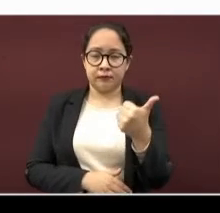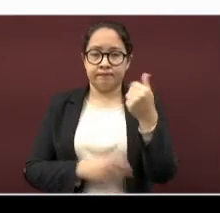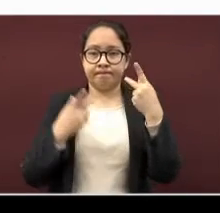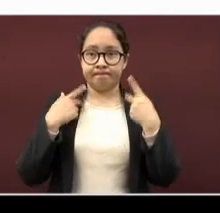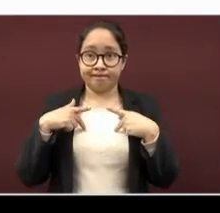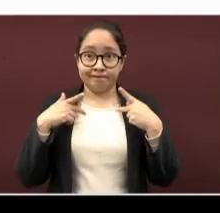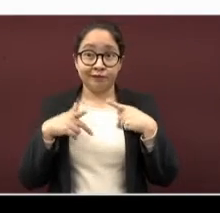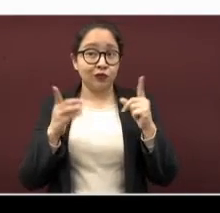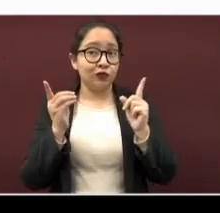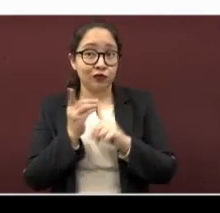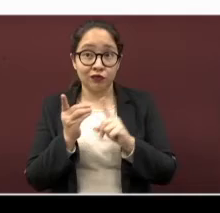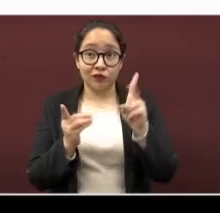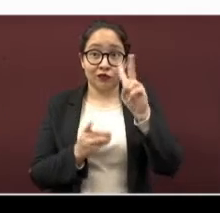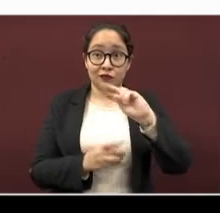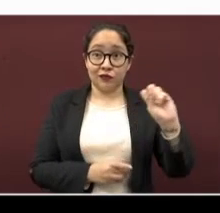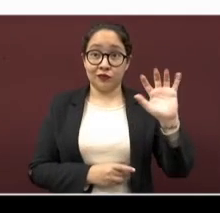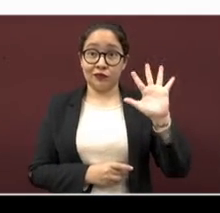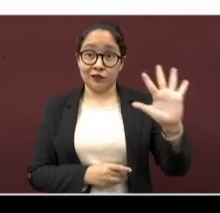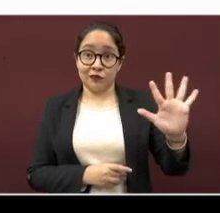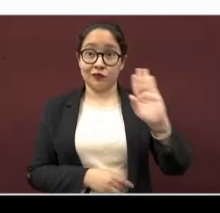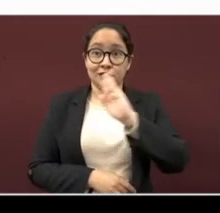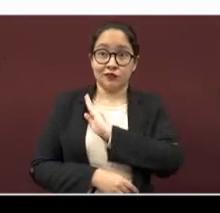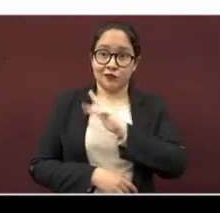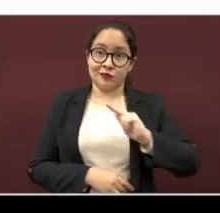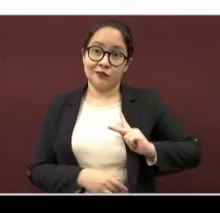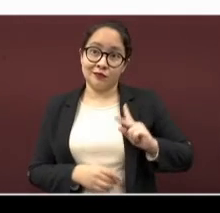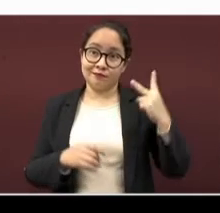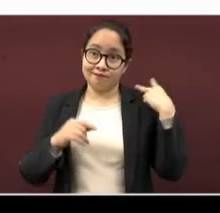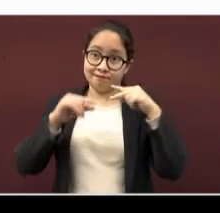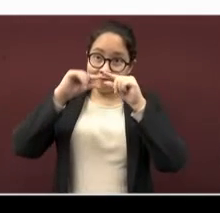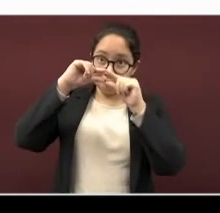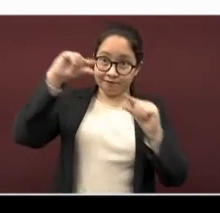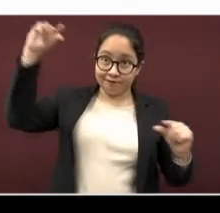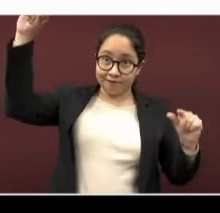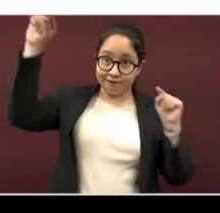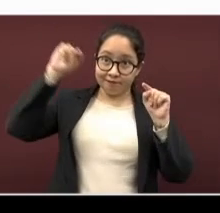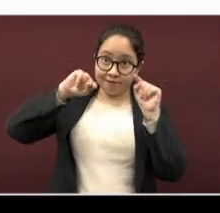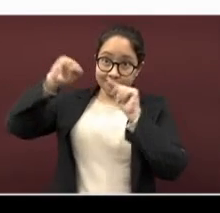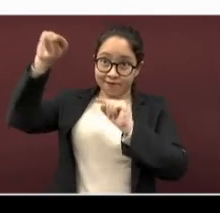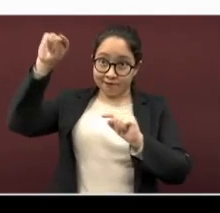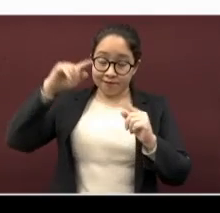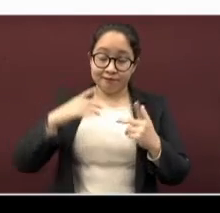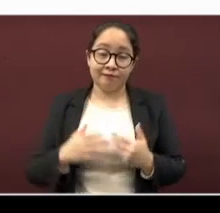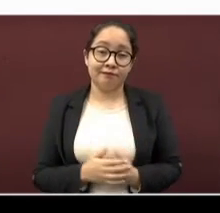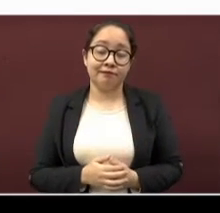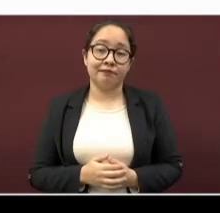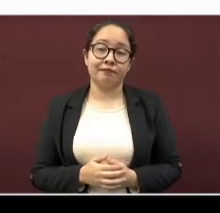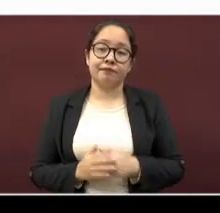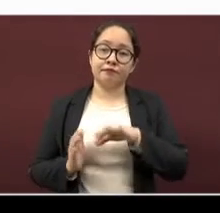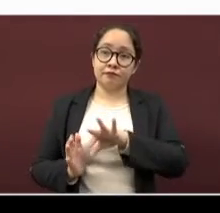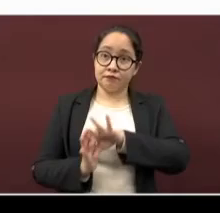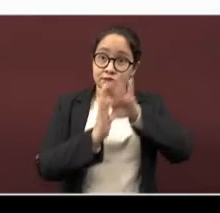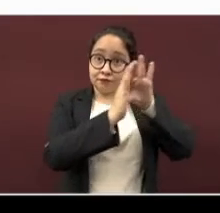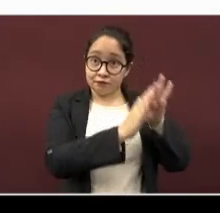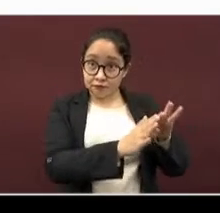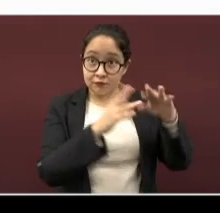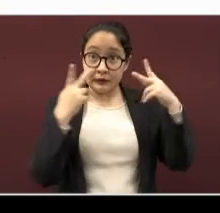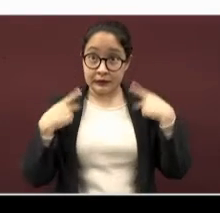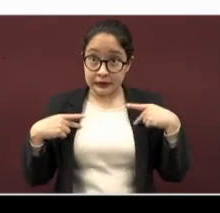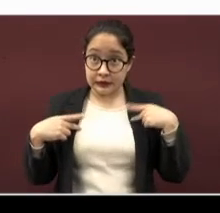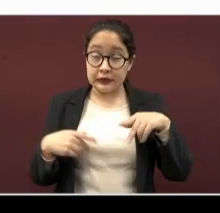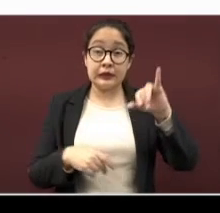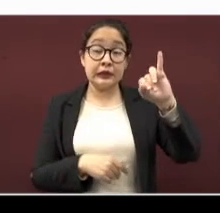en 205 municipios por lo que respecta a los pacientes que han dado positivo